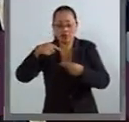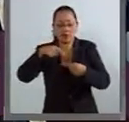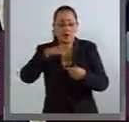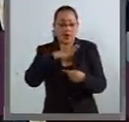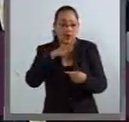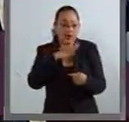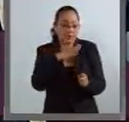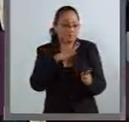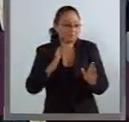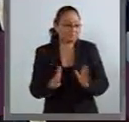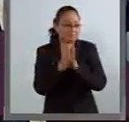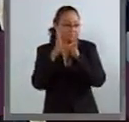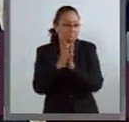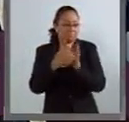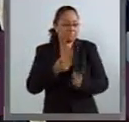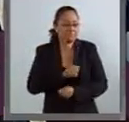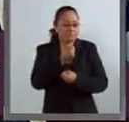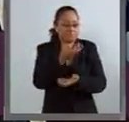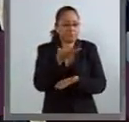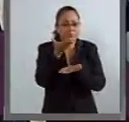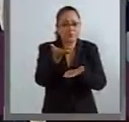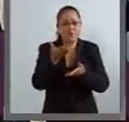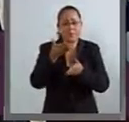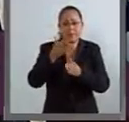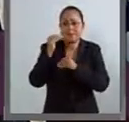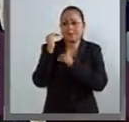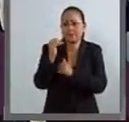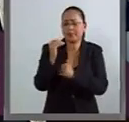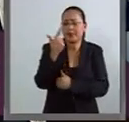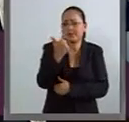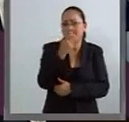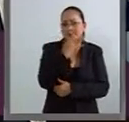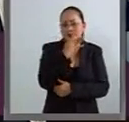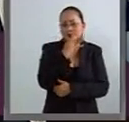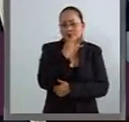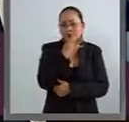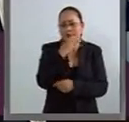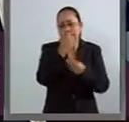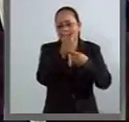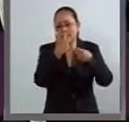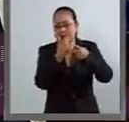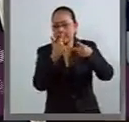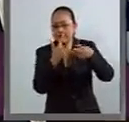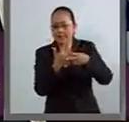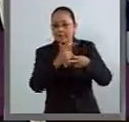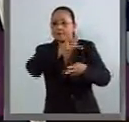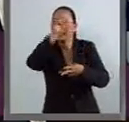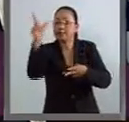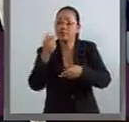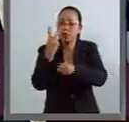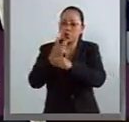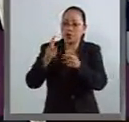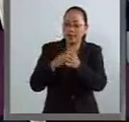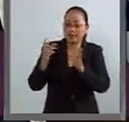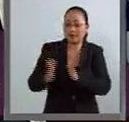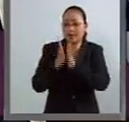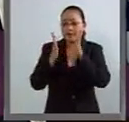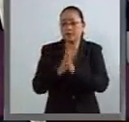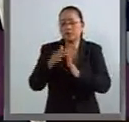tendrá la oportunidad de expresarse al público por un periodo de 7 minutos y luego una segunda ronda en la que